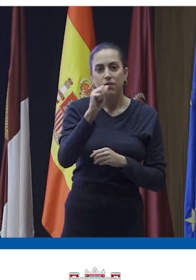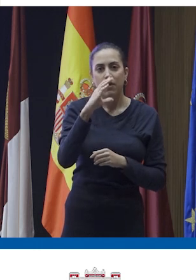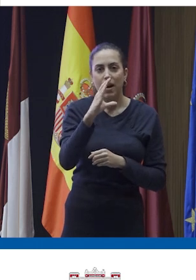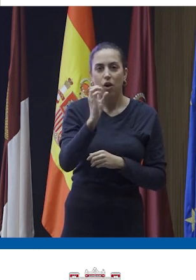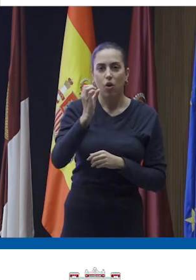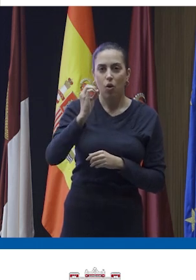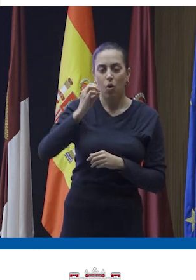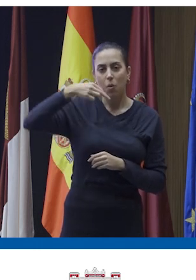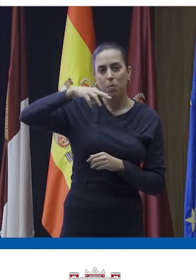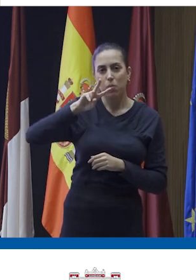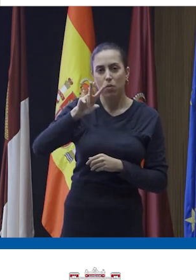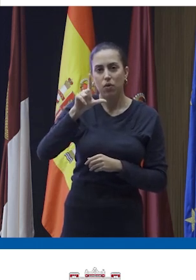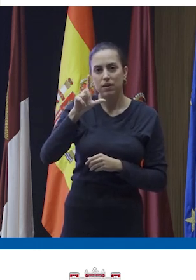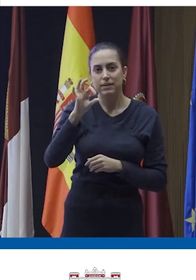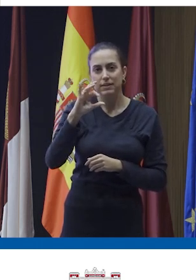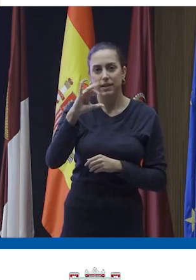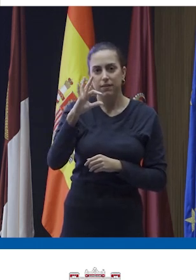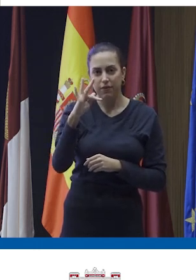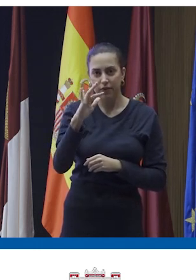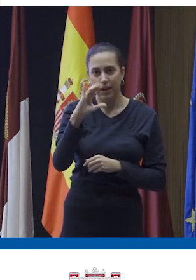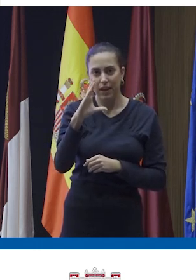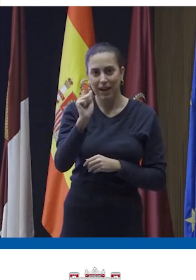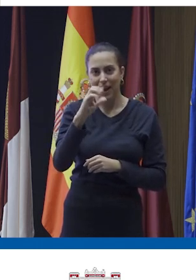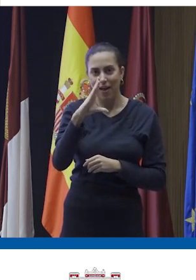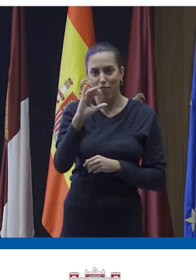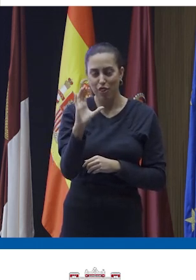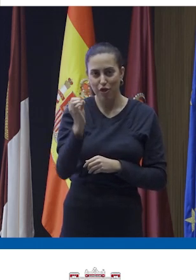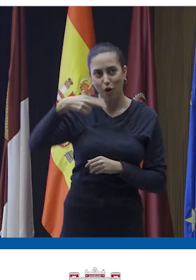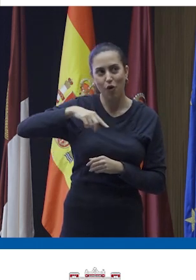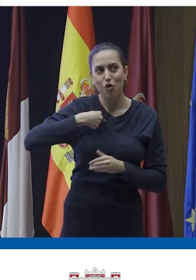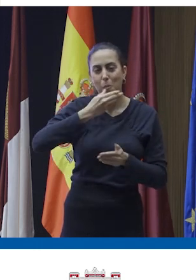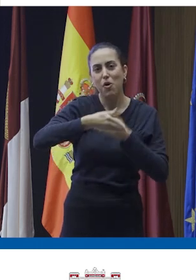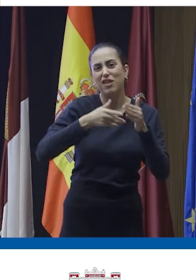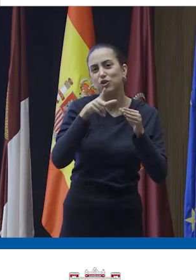esquemita, no he puesto ninguna cirugía. La iba a poner, pero